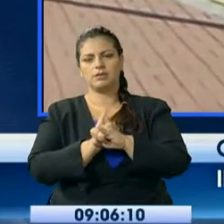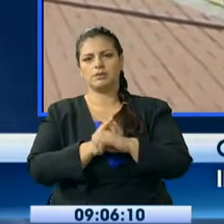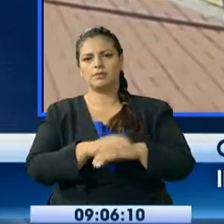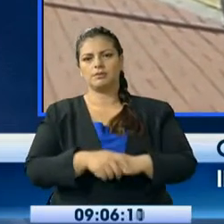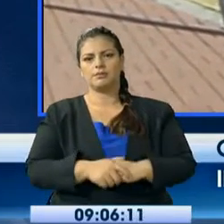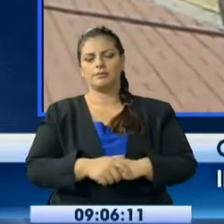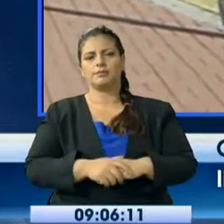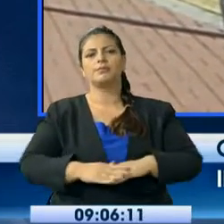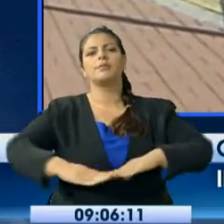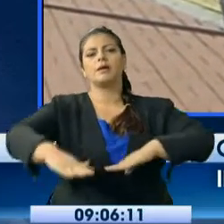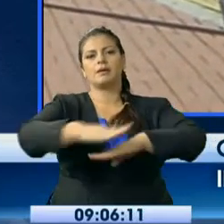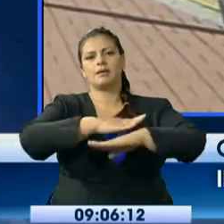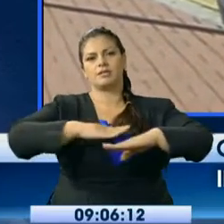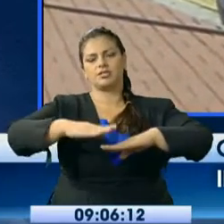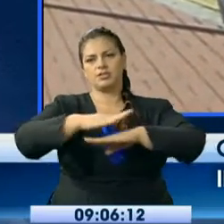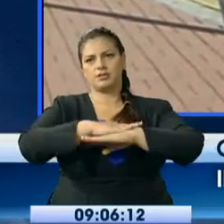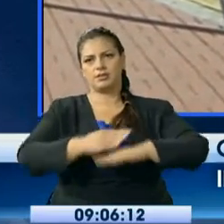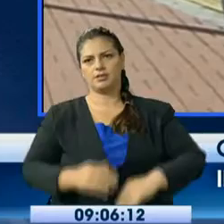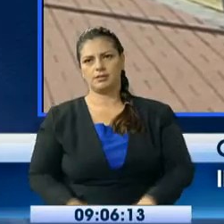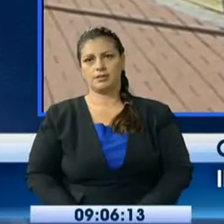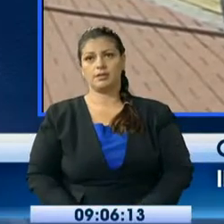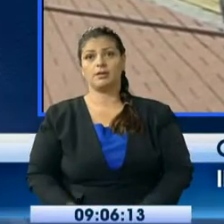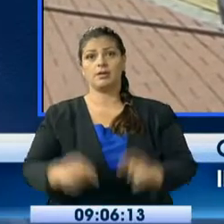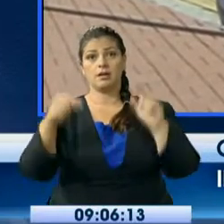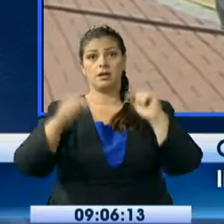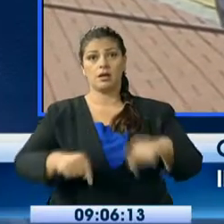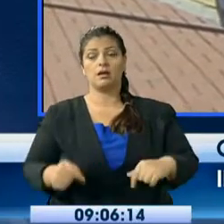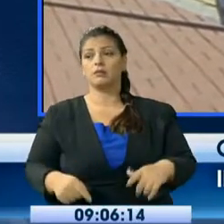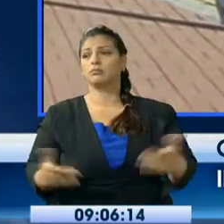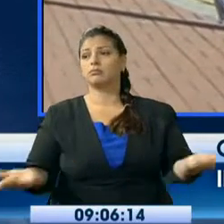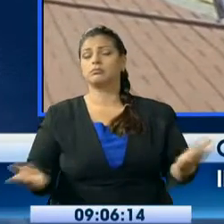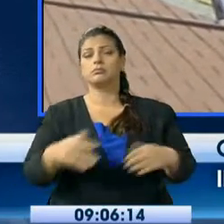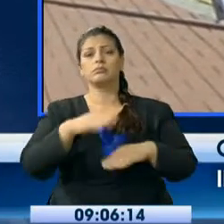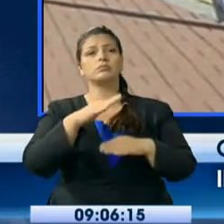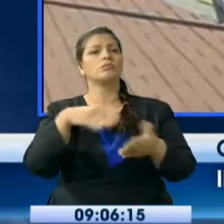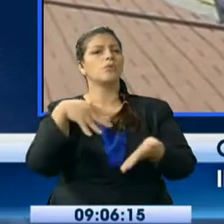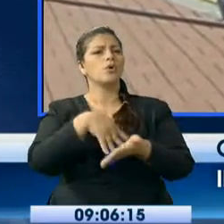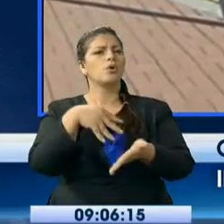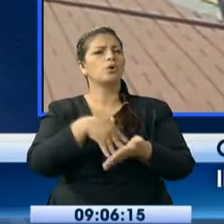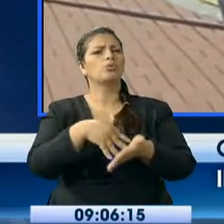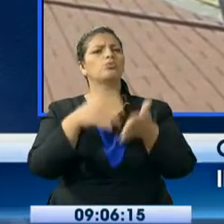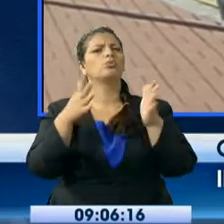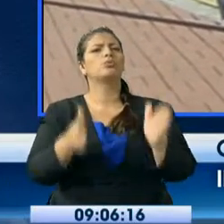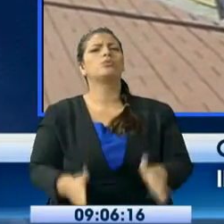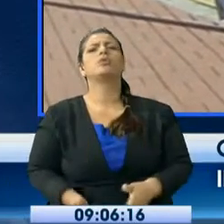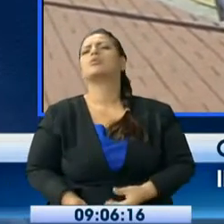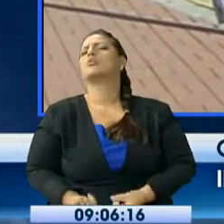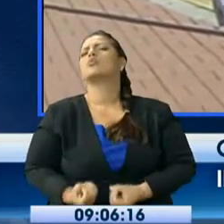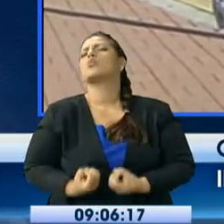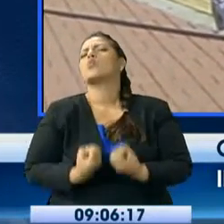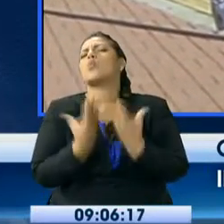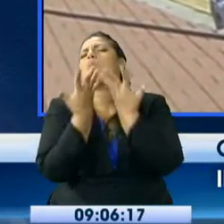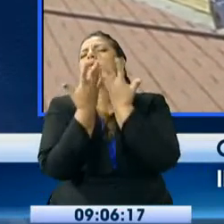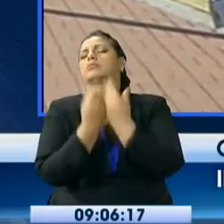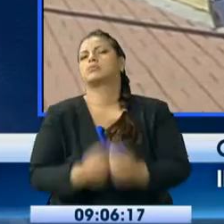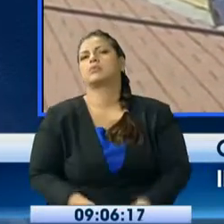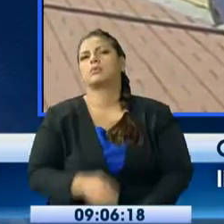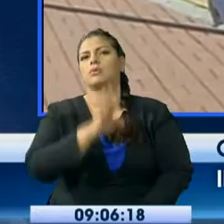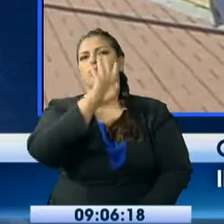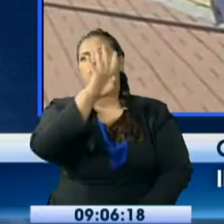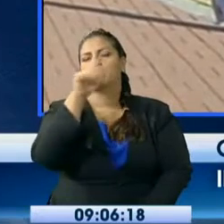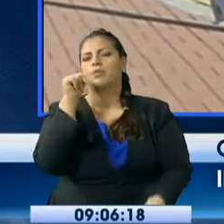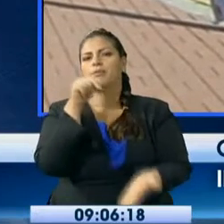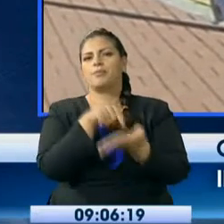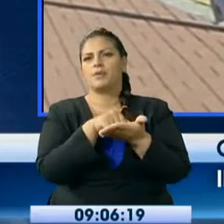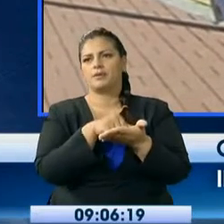la disposición. 4.000 estudiantes van a prepararse aquí. Ahí en el Vicente. No, más correcto. Menos,